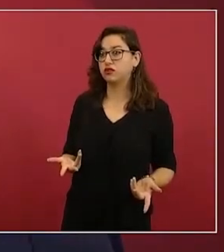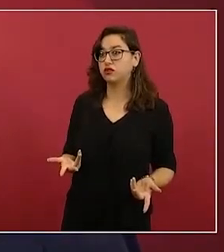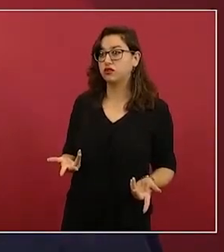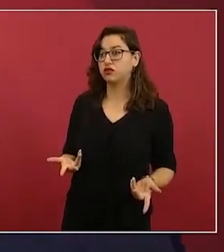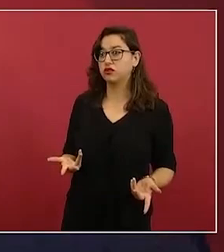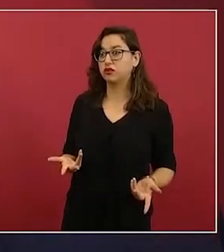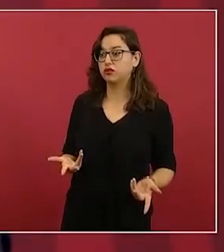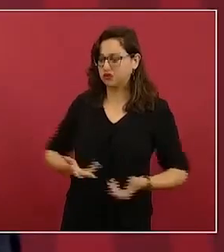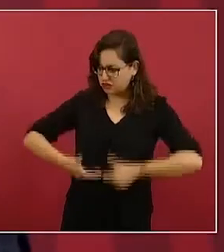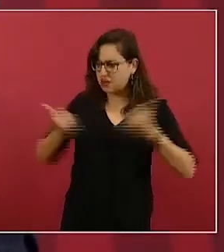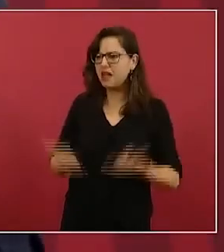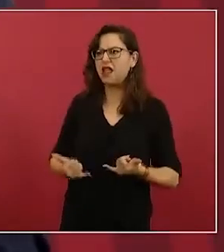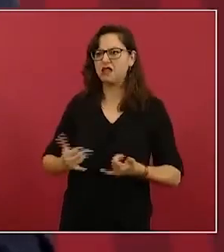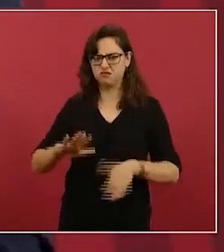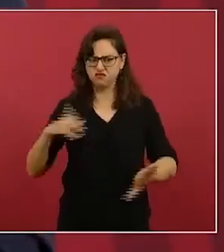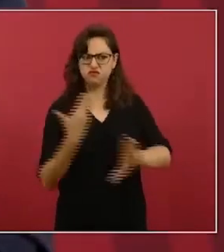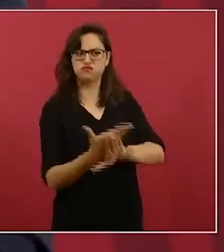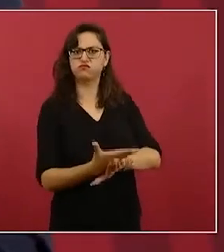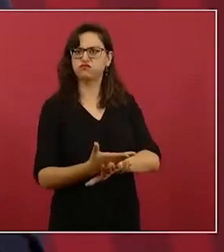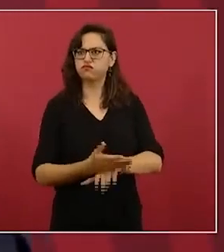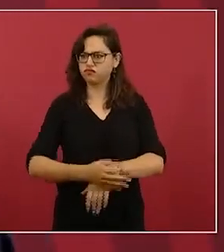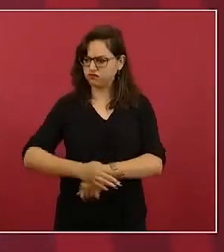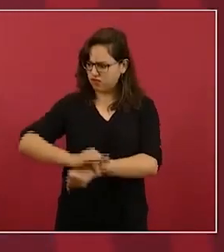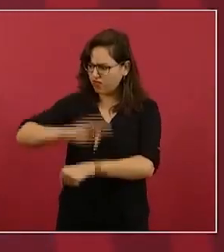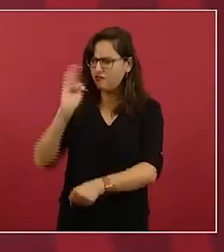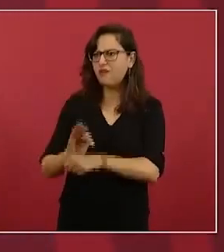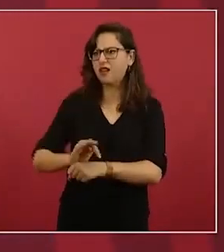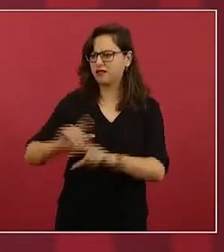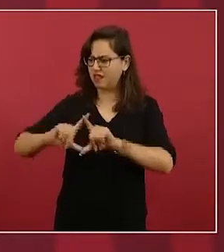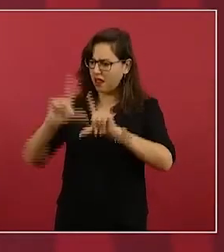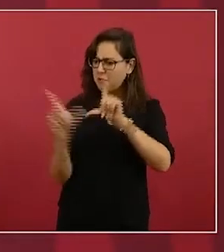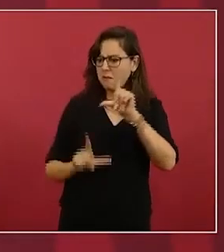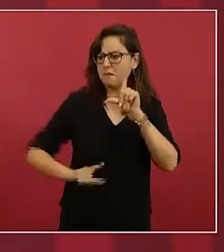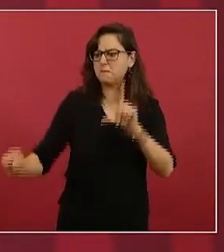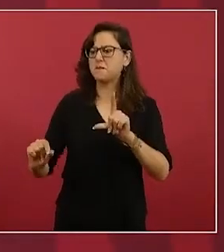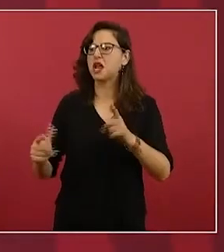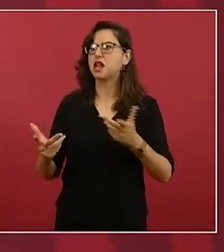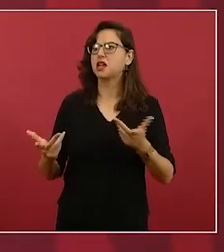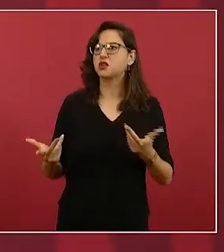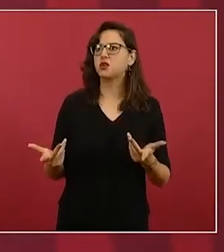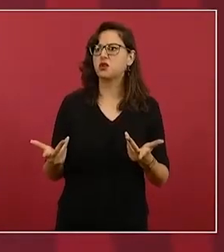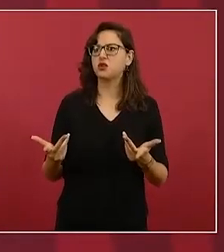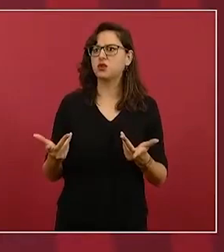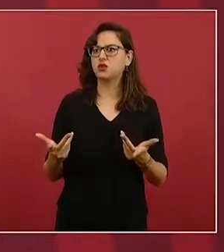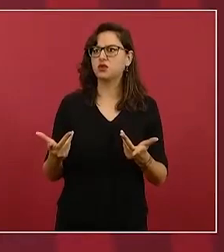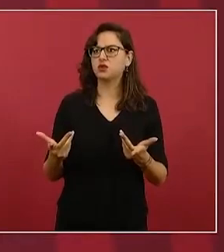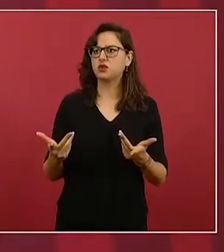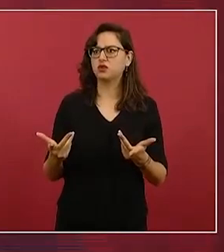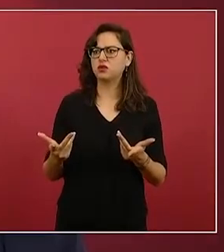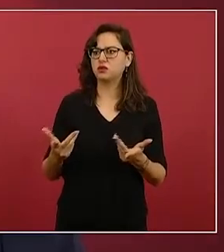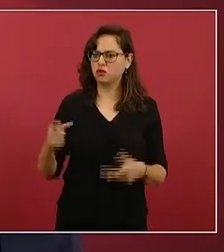Que se rebelen, que tengan la arrogancia